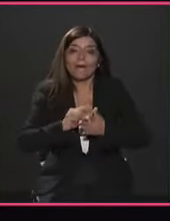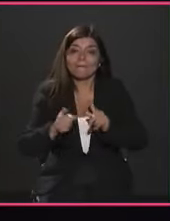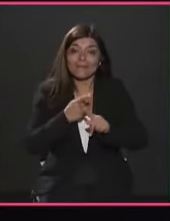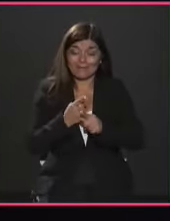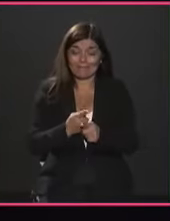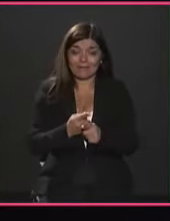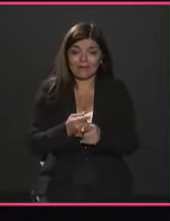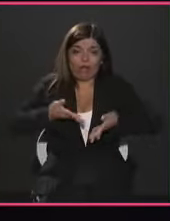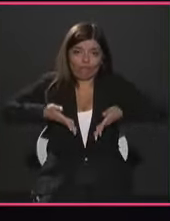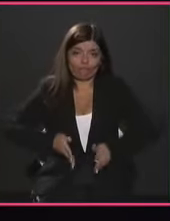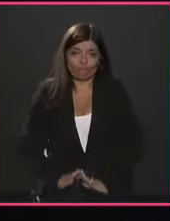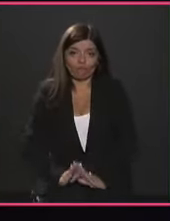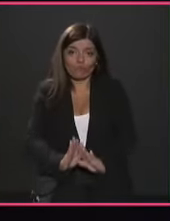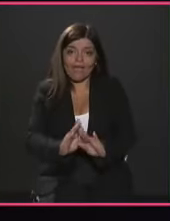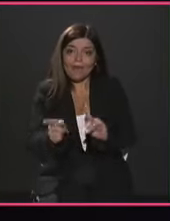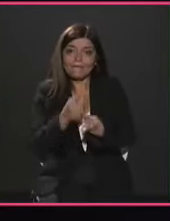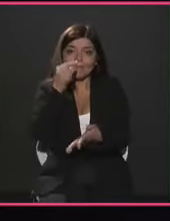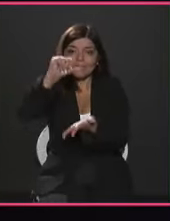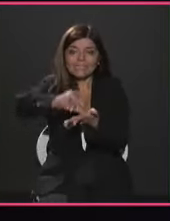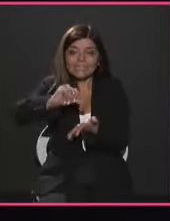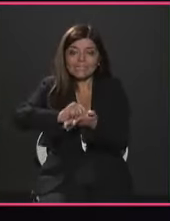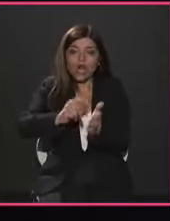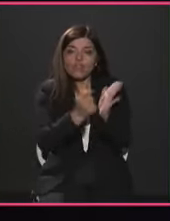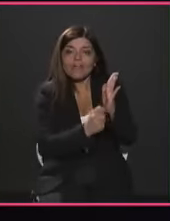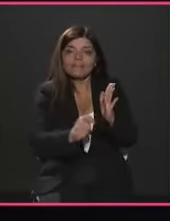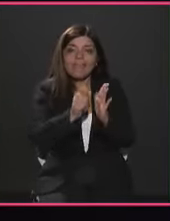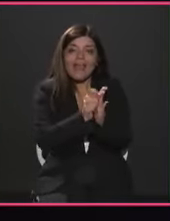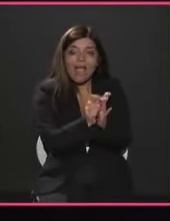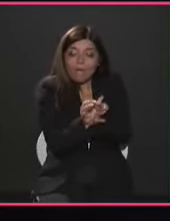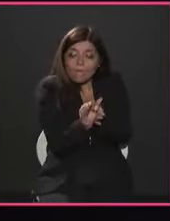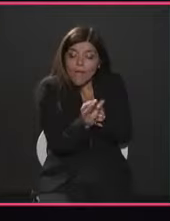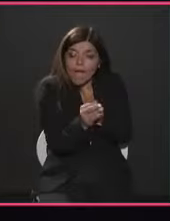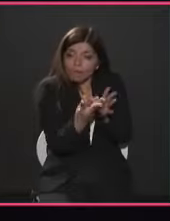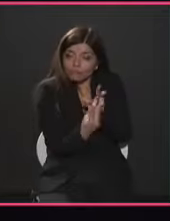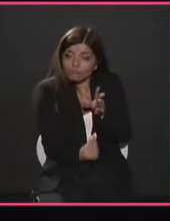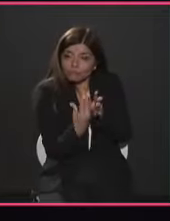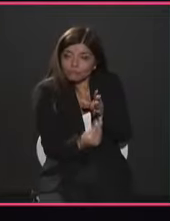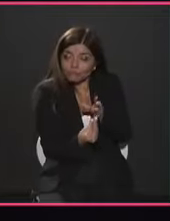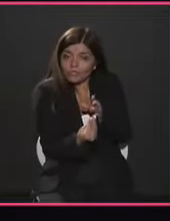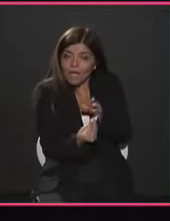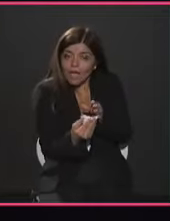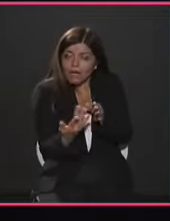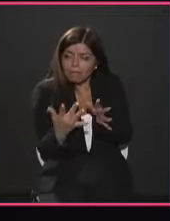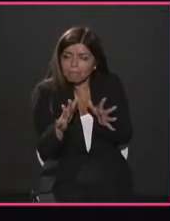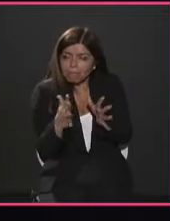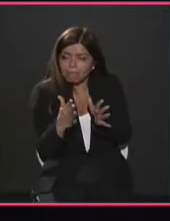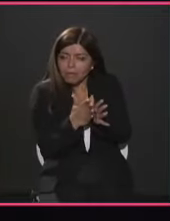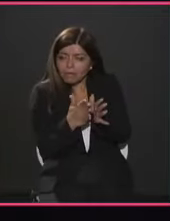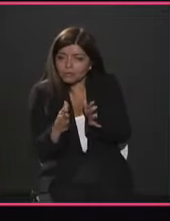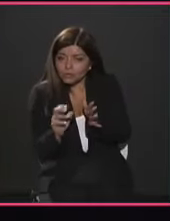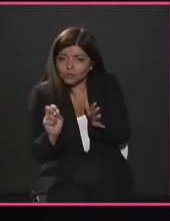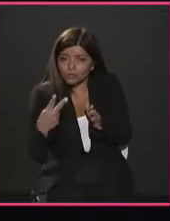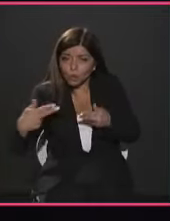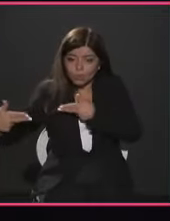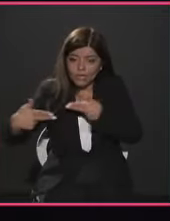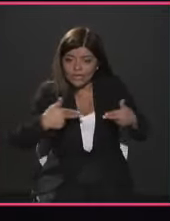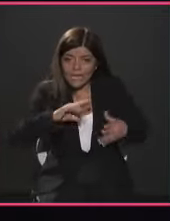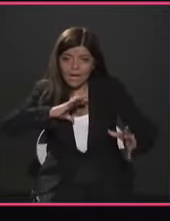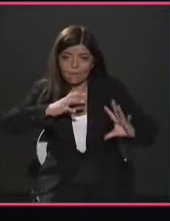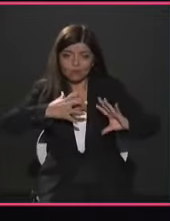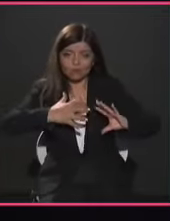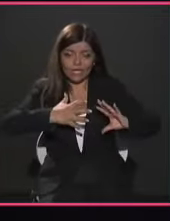a fundar el primer centro de terapia bacteriófago y esto ya estaba haciendo cerca de los tiempos de la Segunda Guerra Mundial